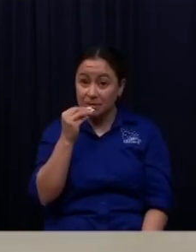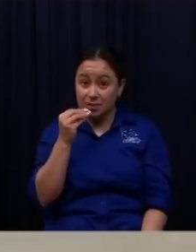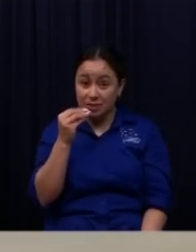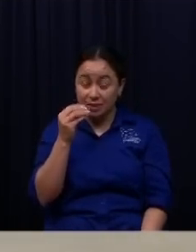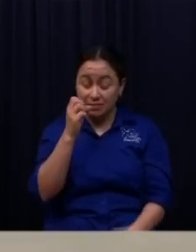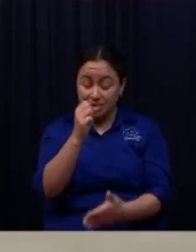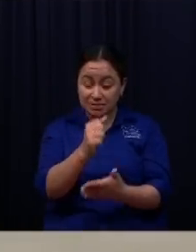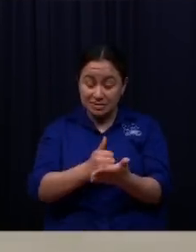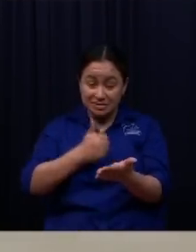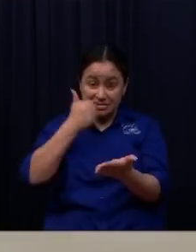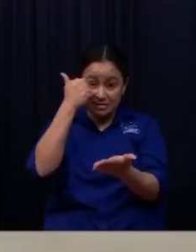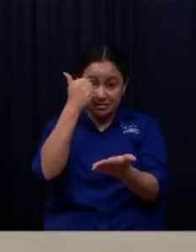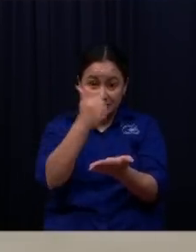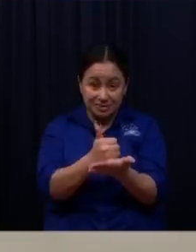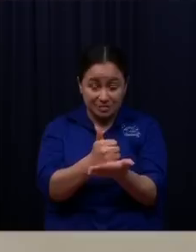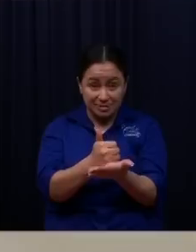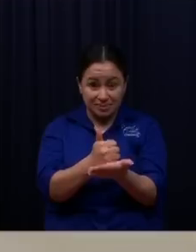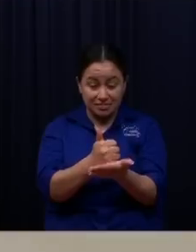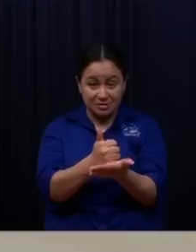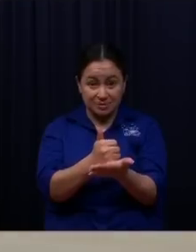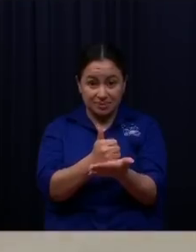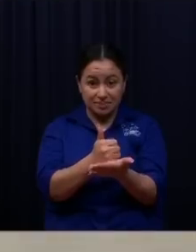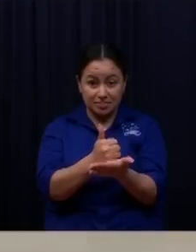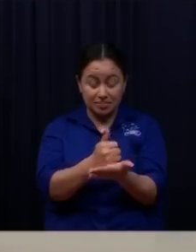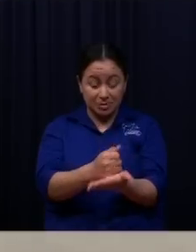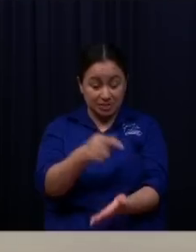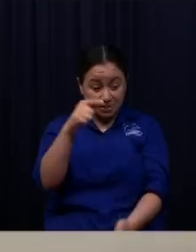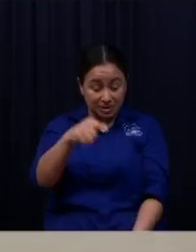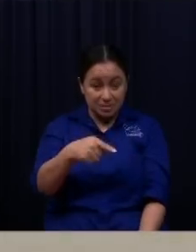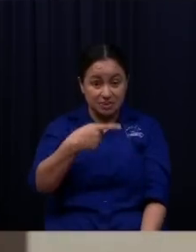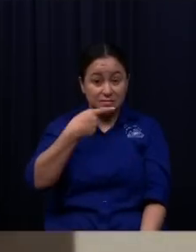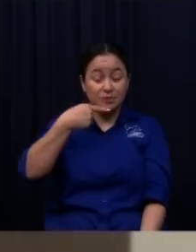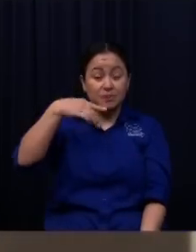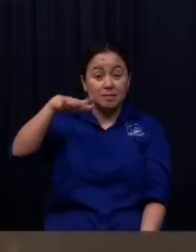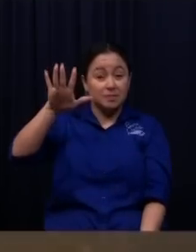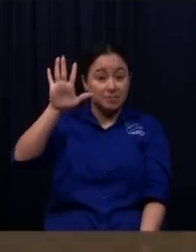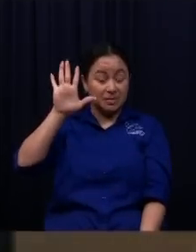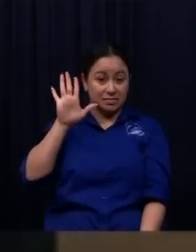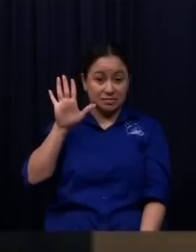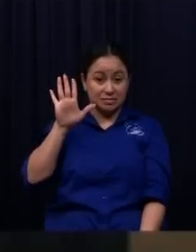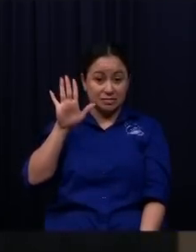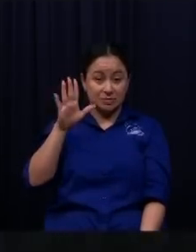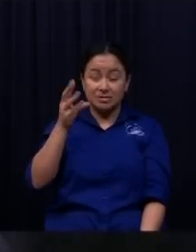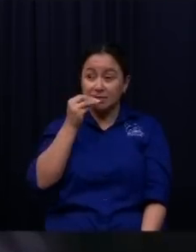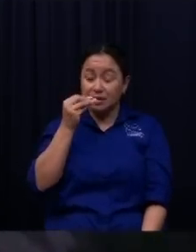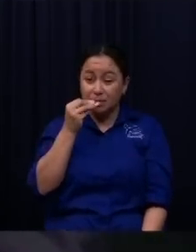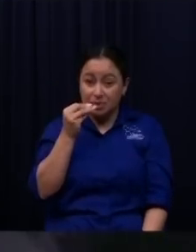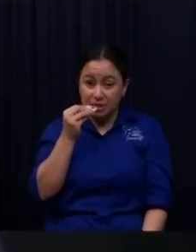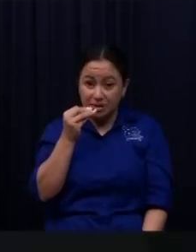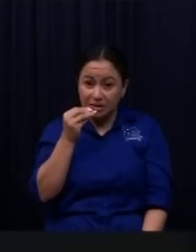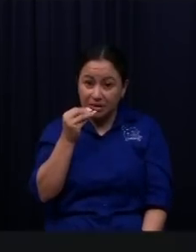propiedades, porque es un pacto. Mire, la comida generalmente es un pacto.